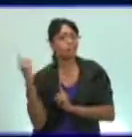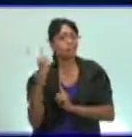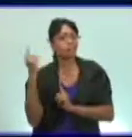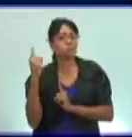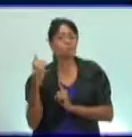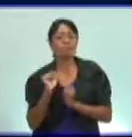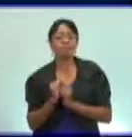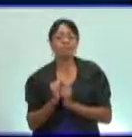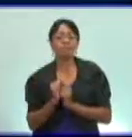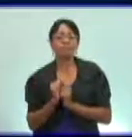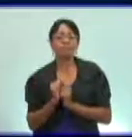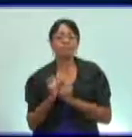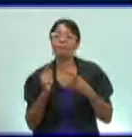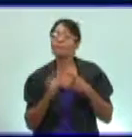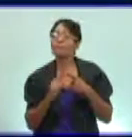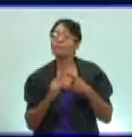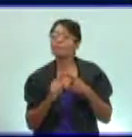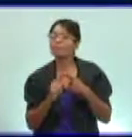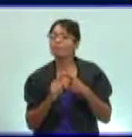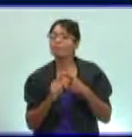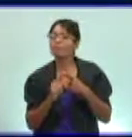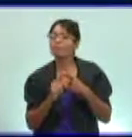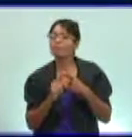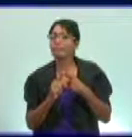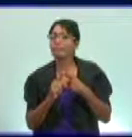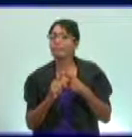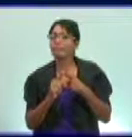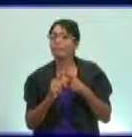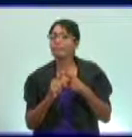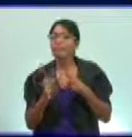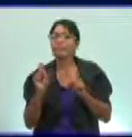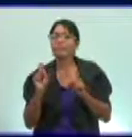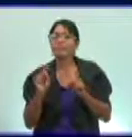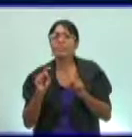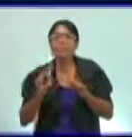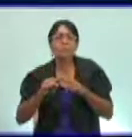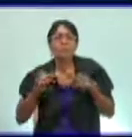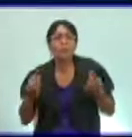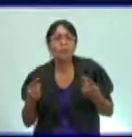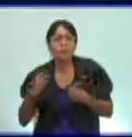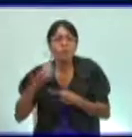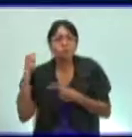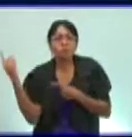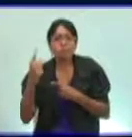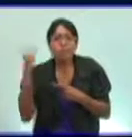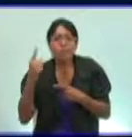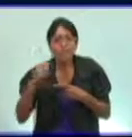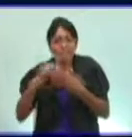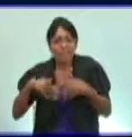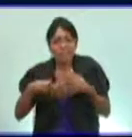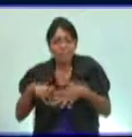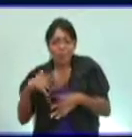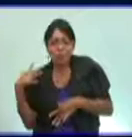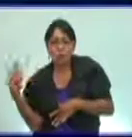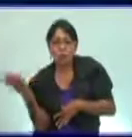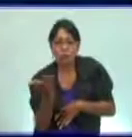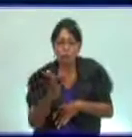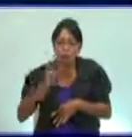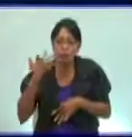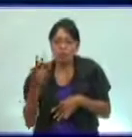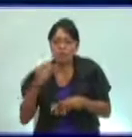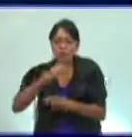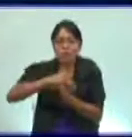curiosa dice, ¿por qué los ciclones cambian su dirección de movimiento según el hemisferio donde se